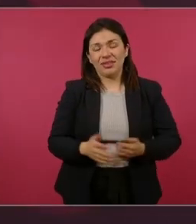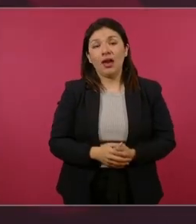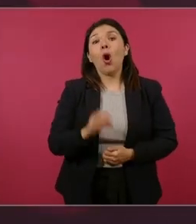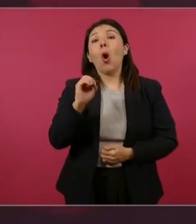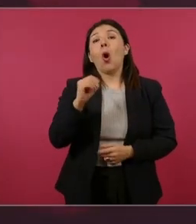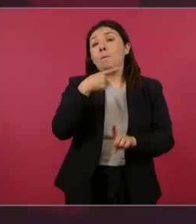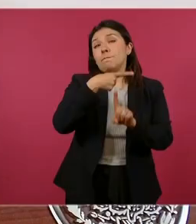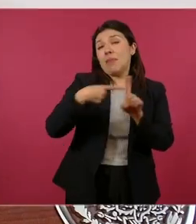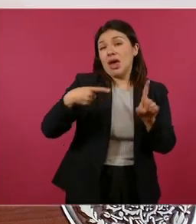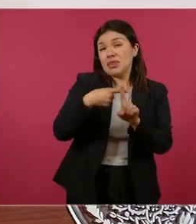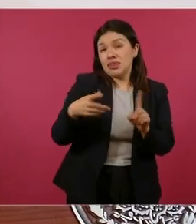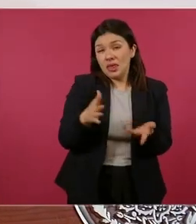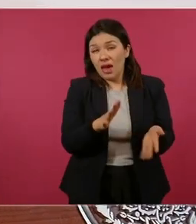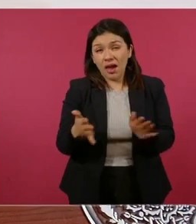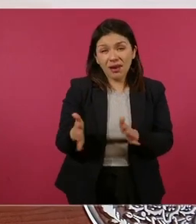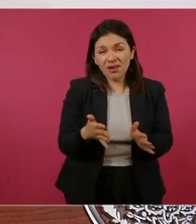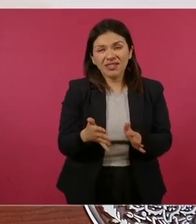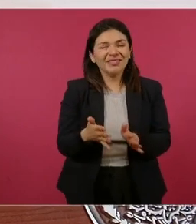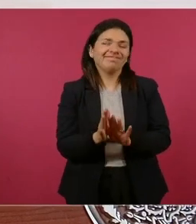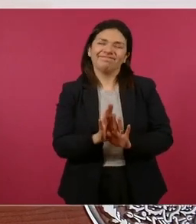Moderado,